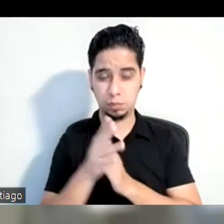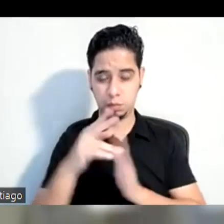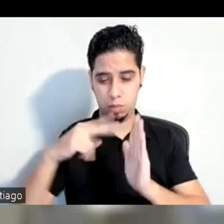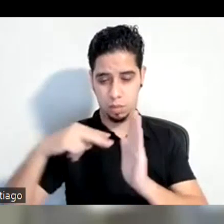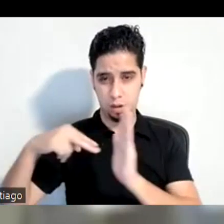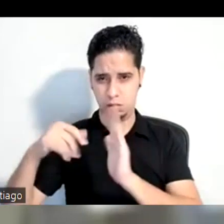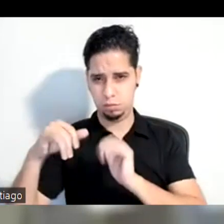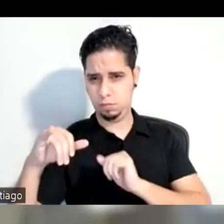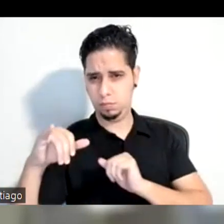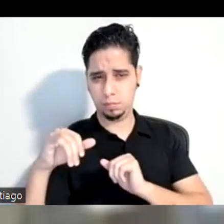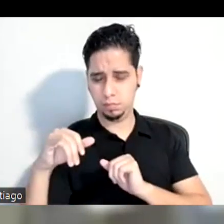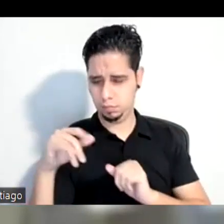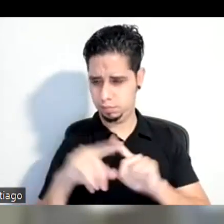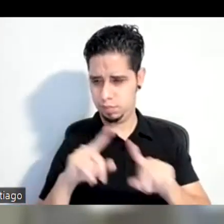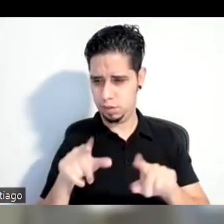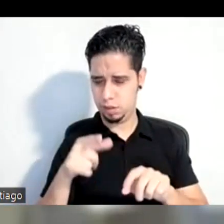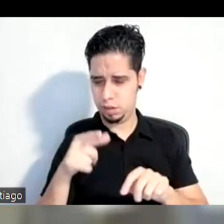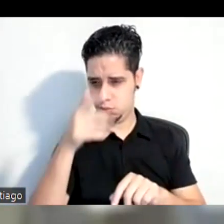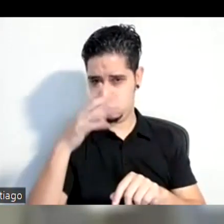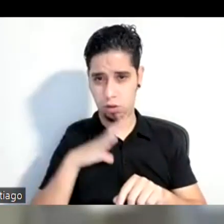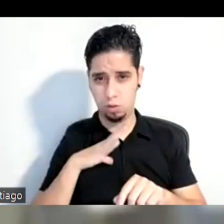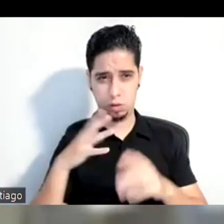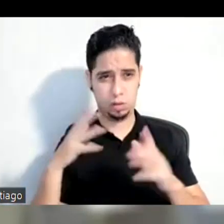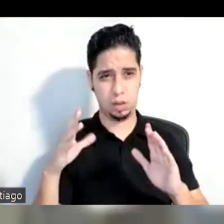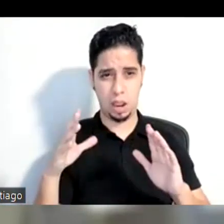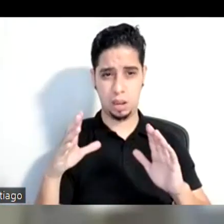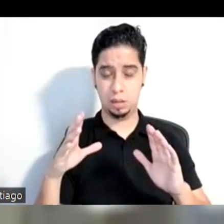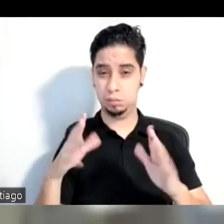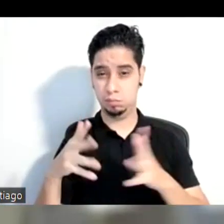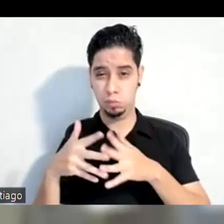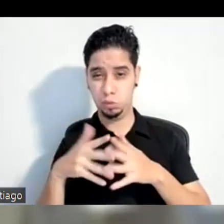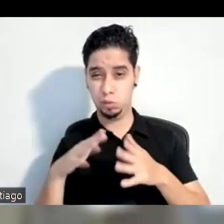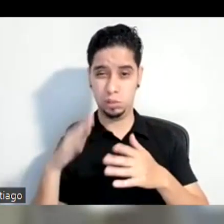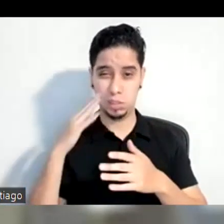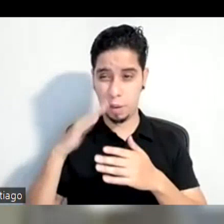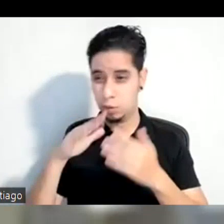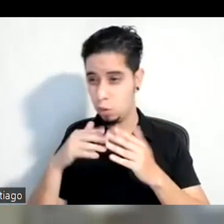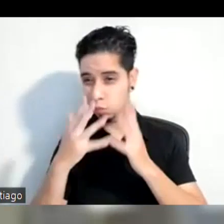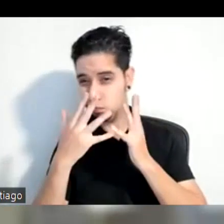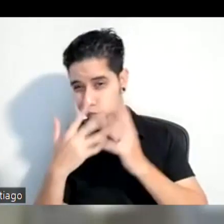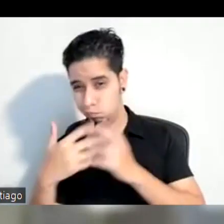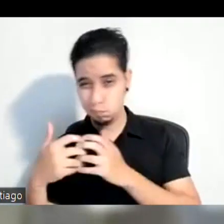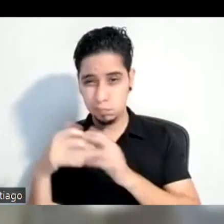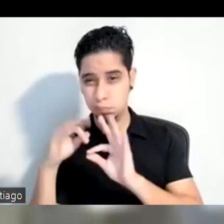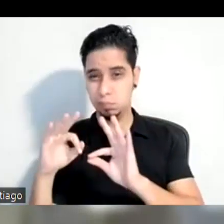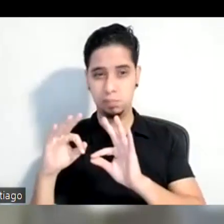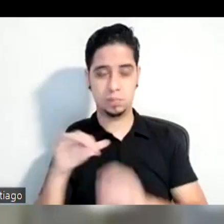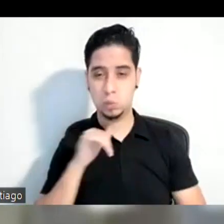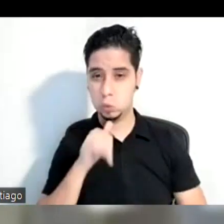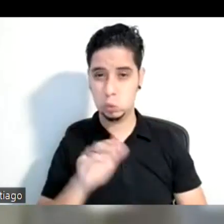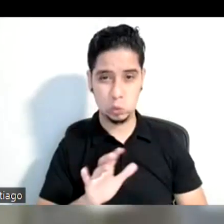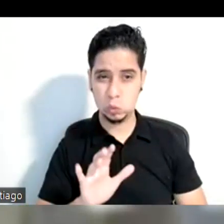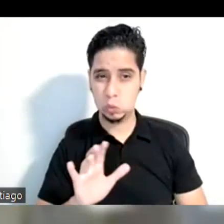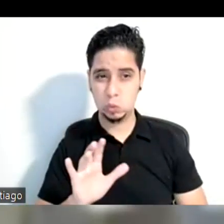dices, adiós, pero este muchacho está allá, que se supone en Estados Unidos las cosas son plus ultra, de momento